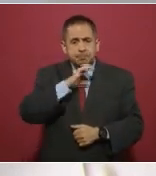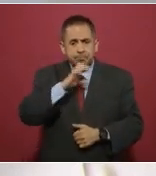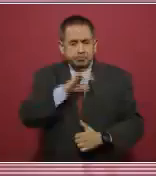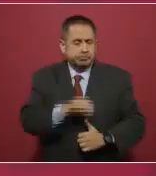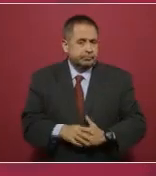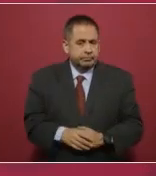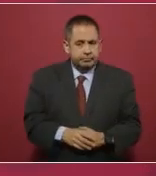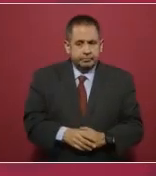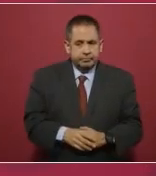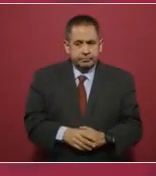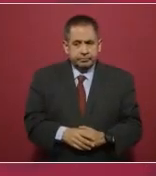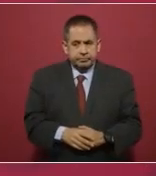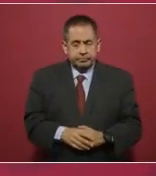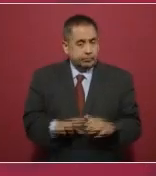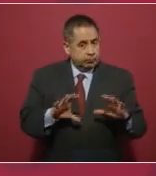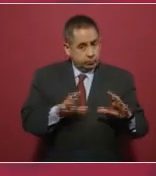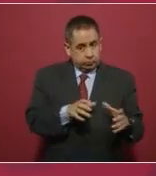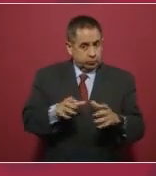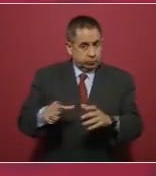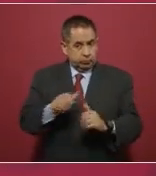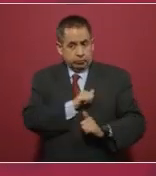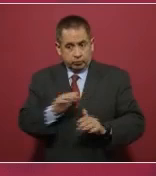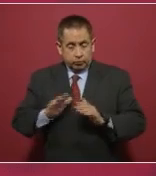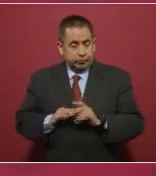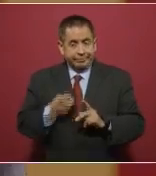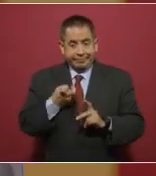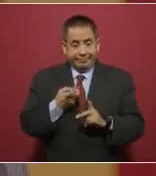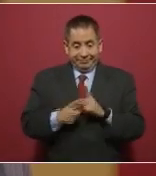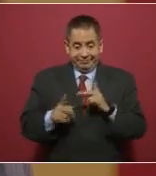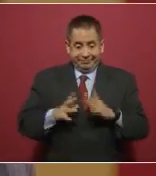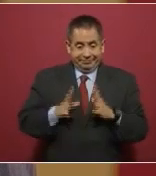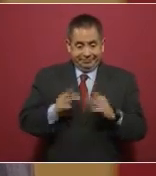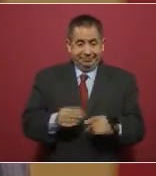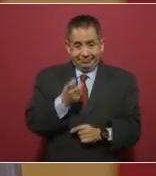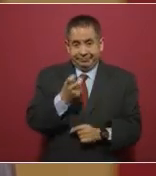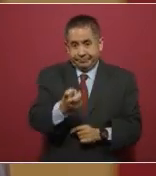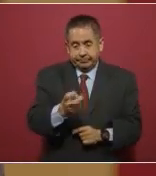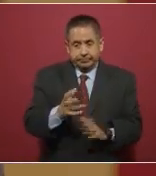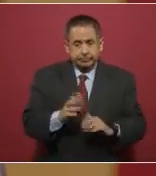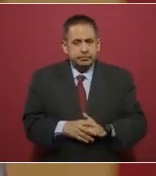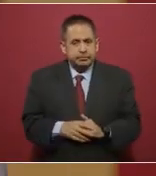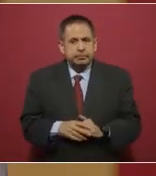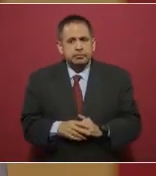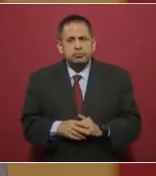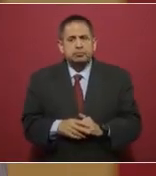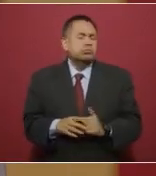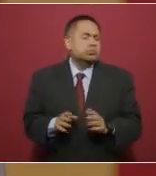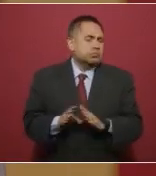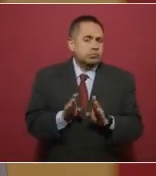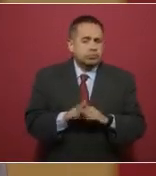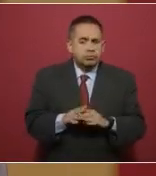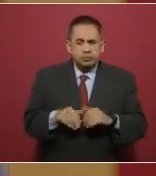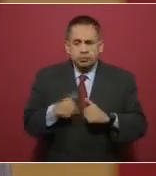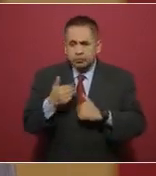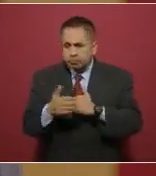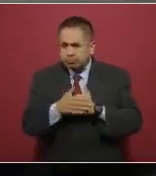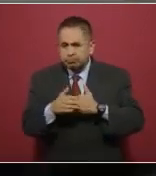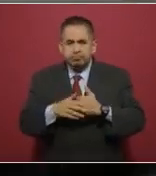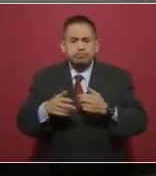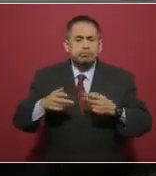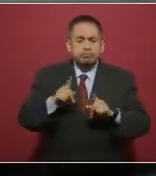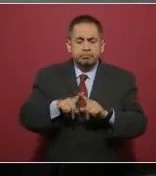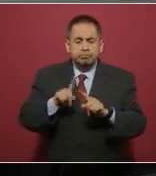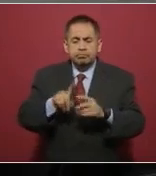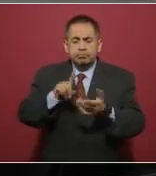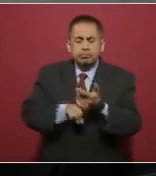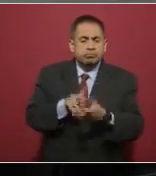El Ejército de México surge así y se nutre de nuestro pueblo